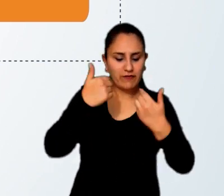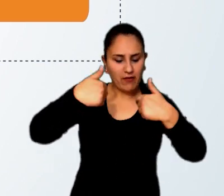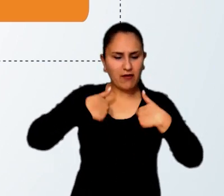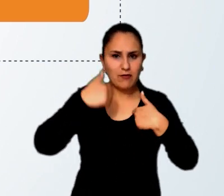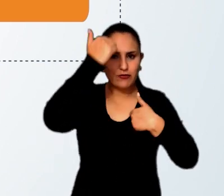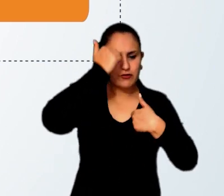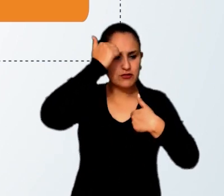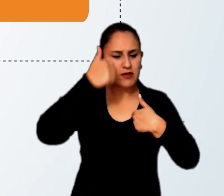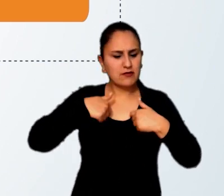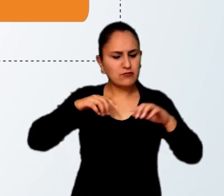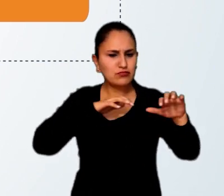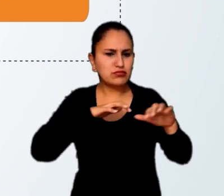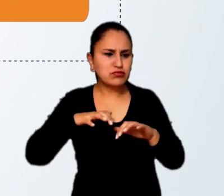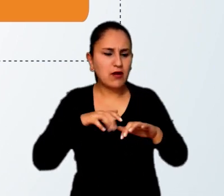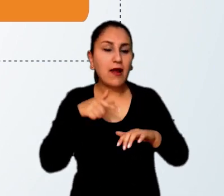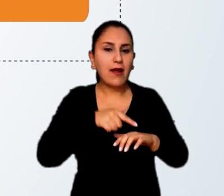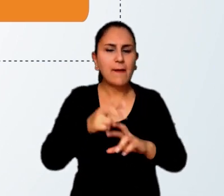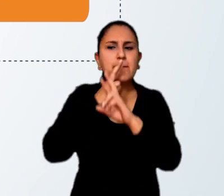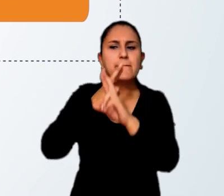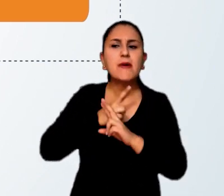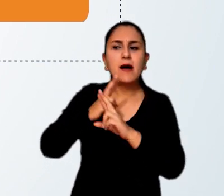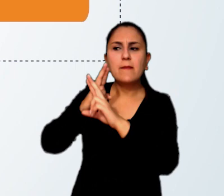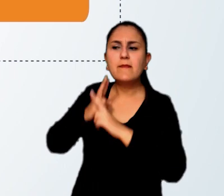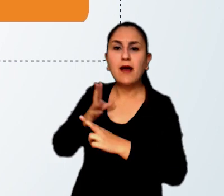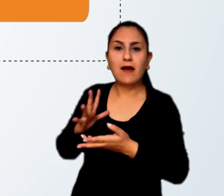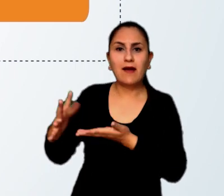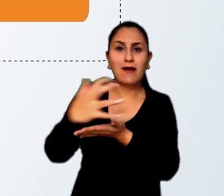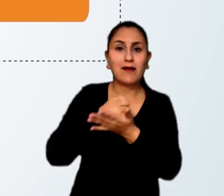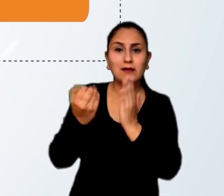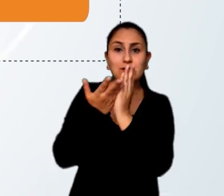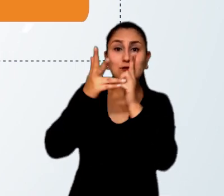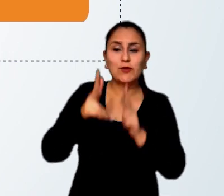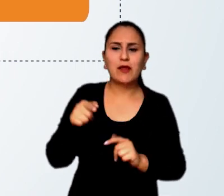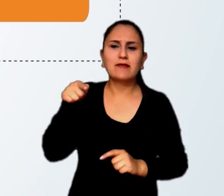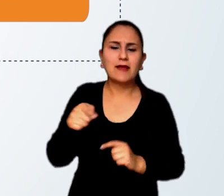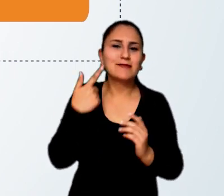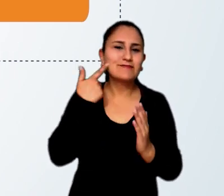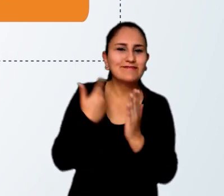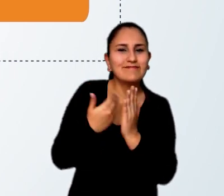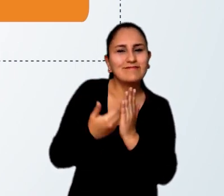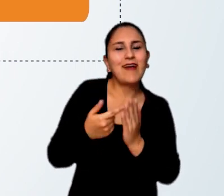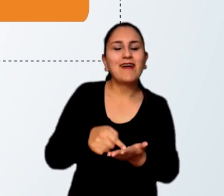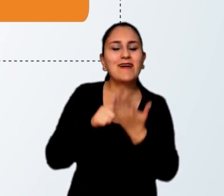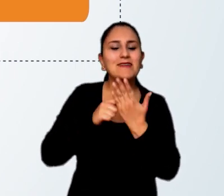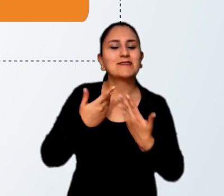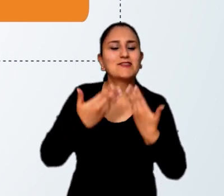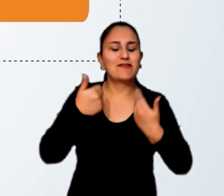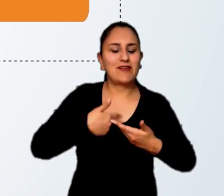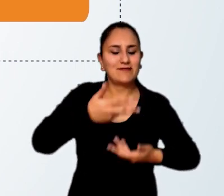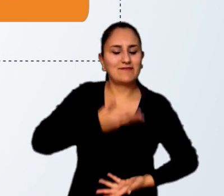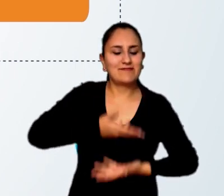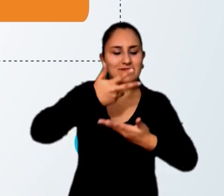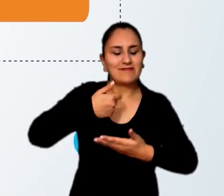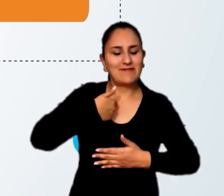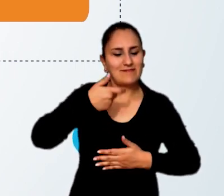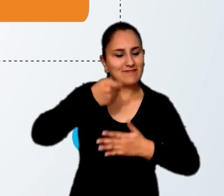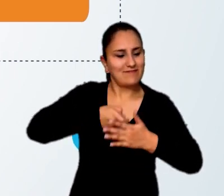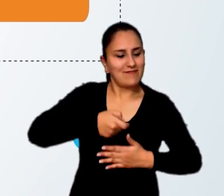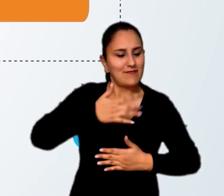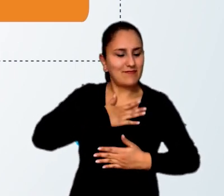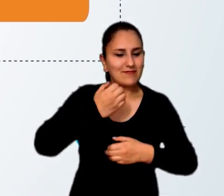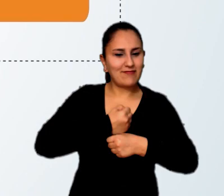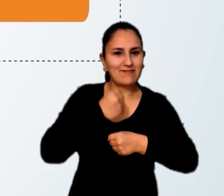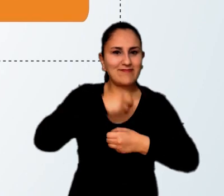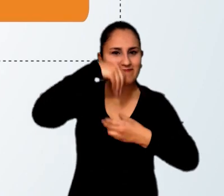en la medida en que las respuestas de los estudiantes se constituyen en un insumo para retroalimentar su quehacer en el aula